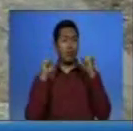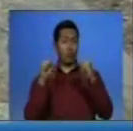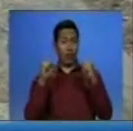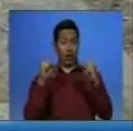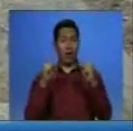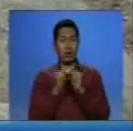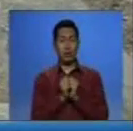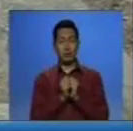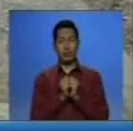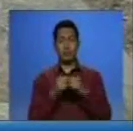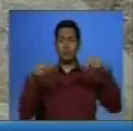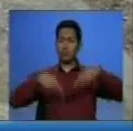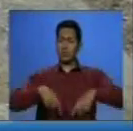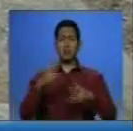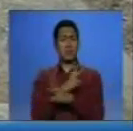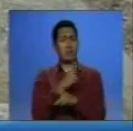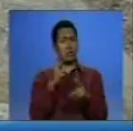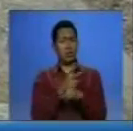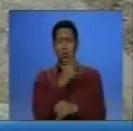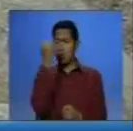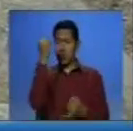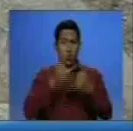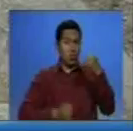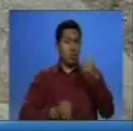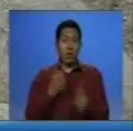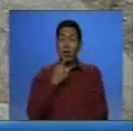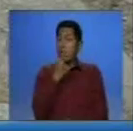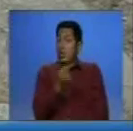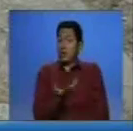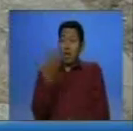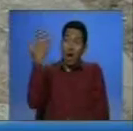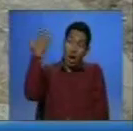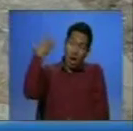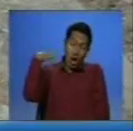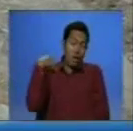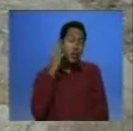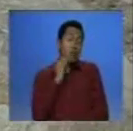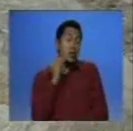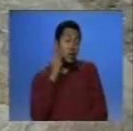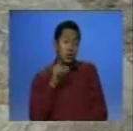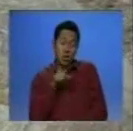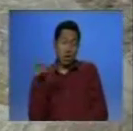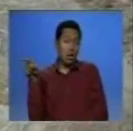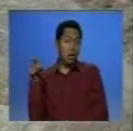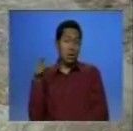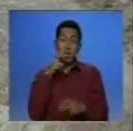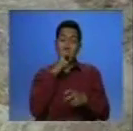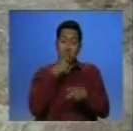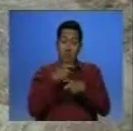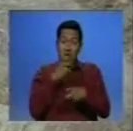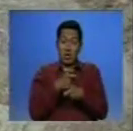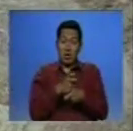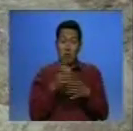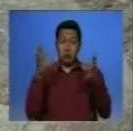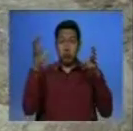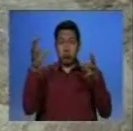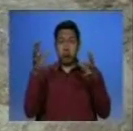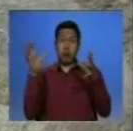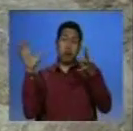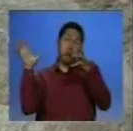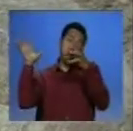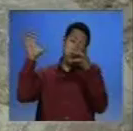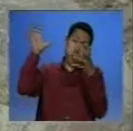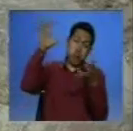última erupción, dicen, según los antiguos, que la piedra, la chirintosa, le tapó una